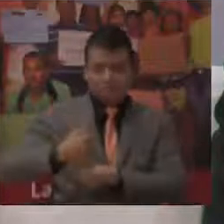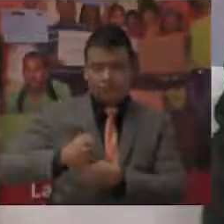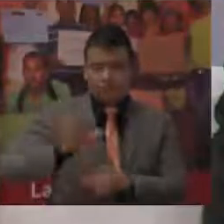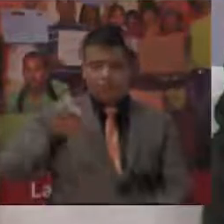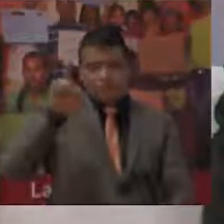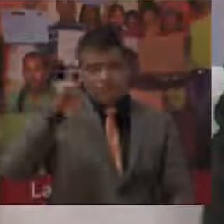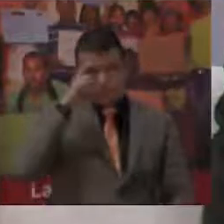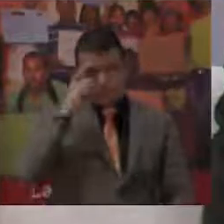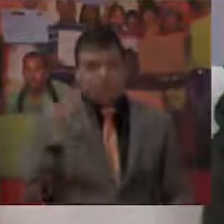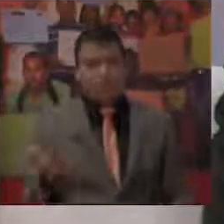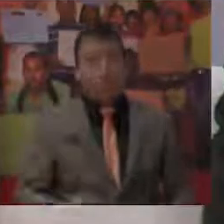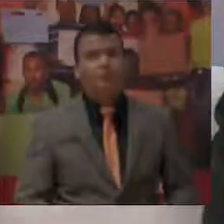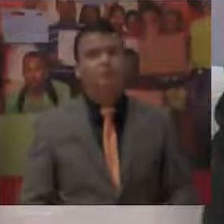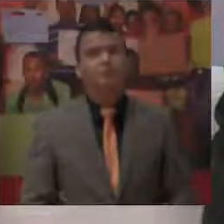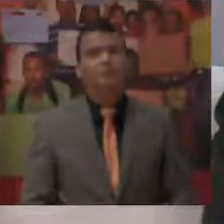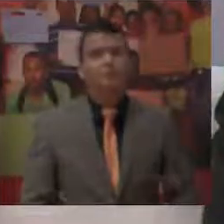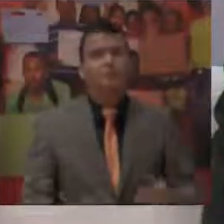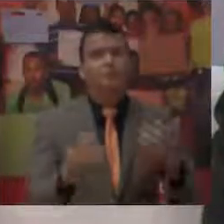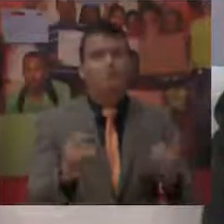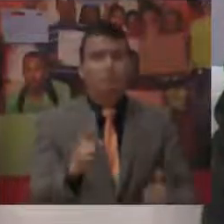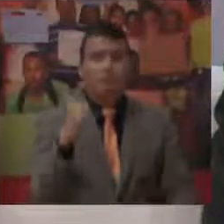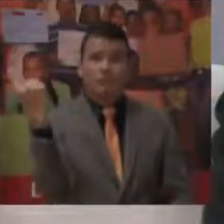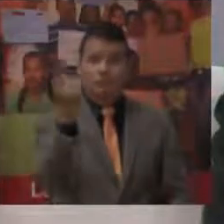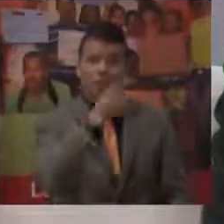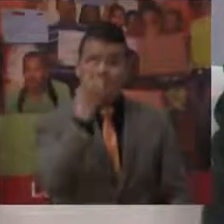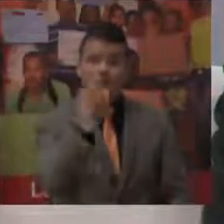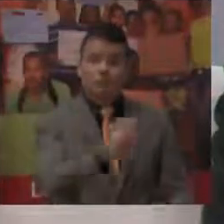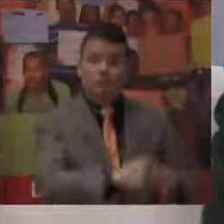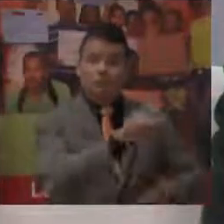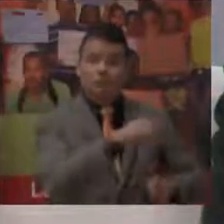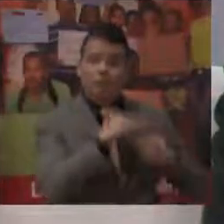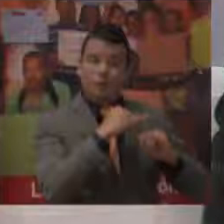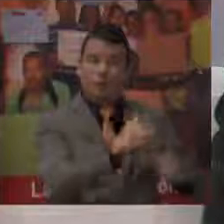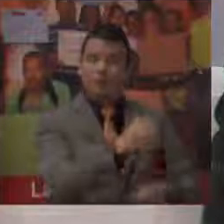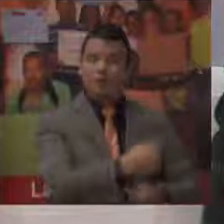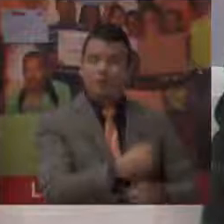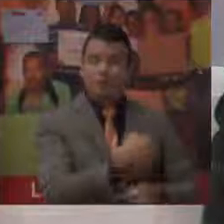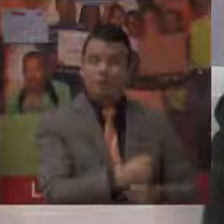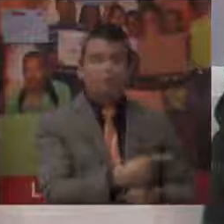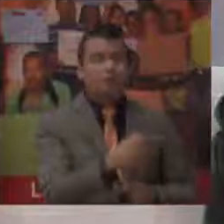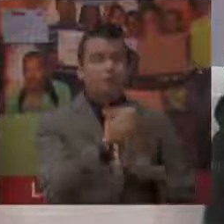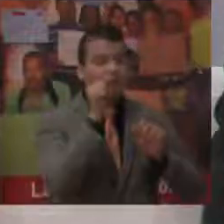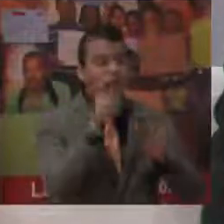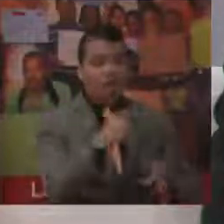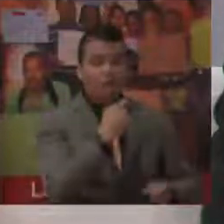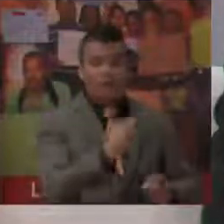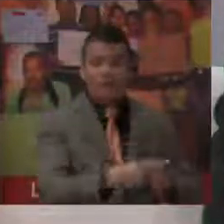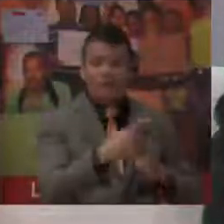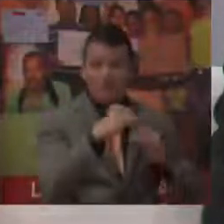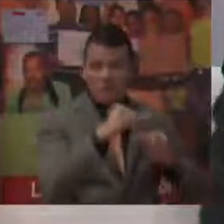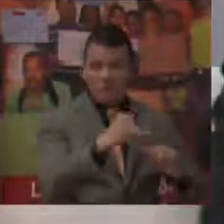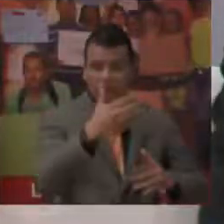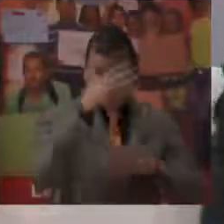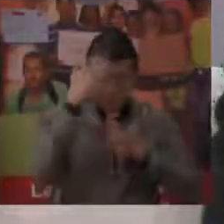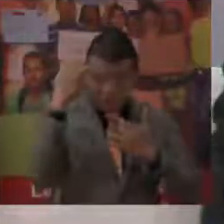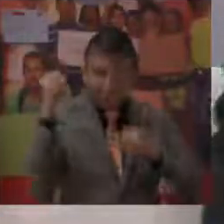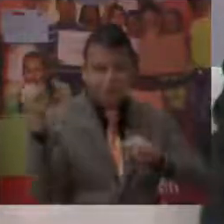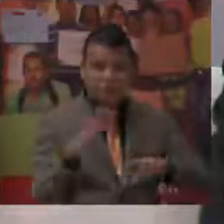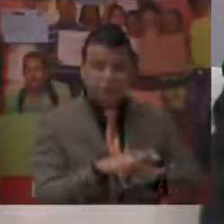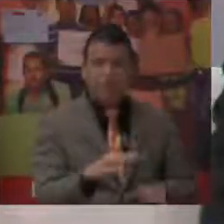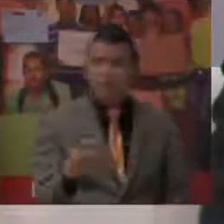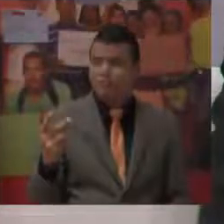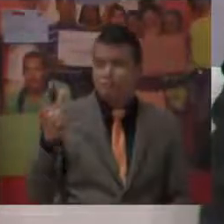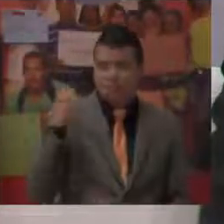este momento se está viendo una tragedia con mis excompañeros, compañeros que me llaman y me dicen, hombre, me echaron de mi puesto, pero